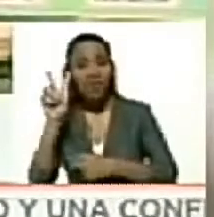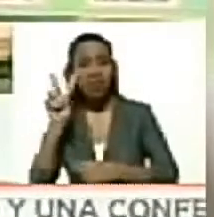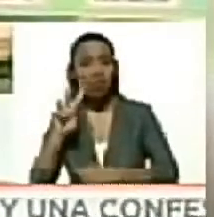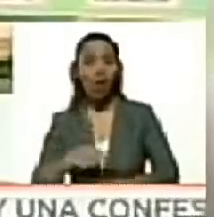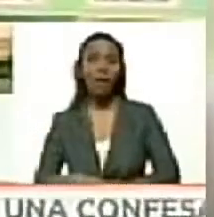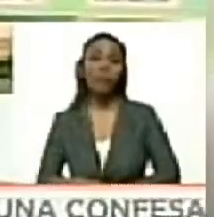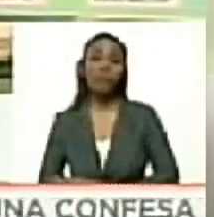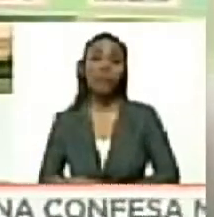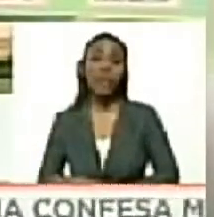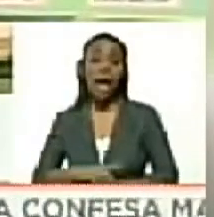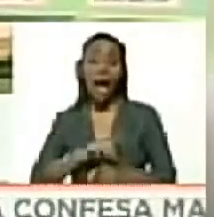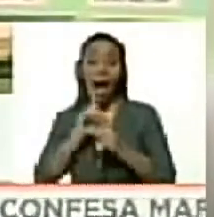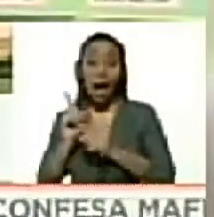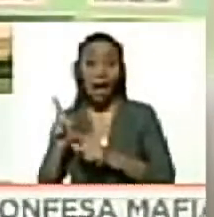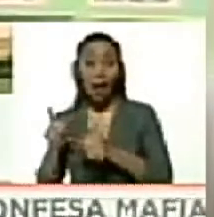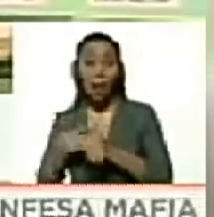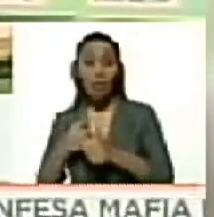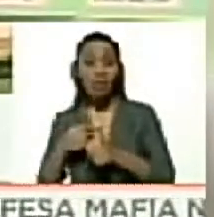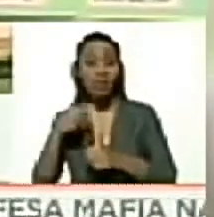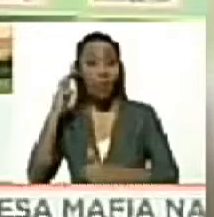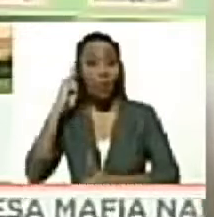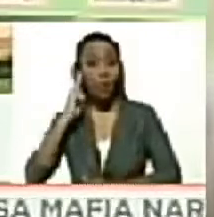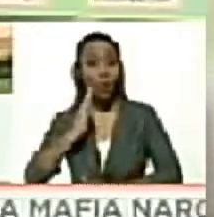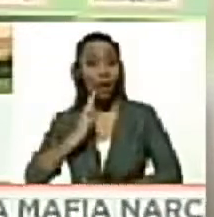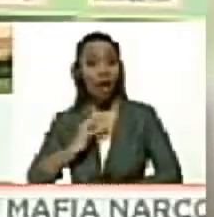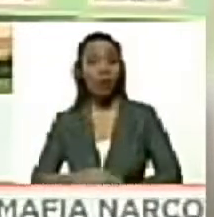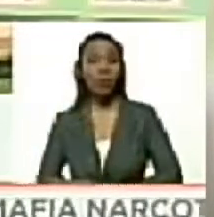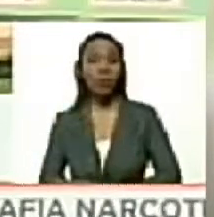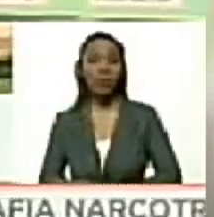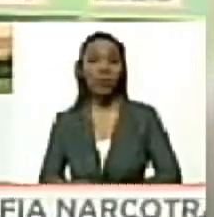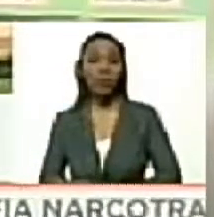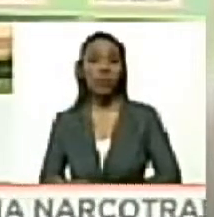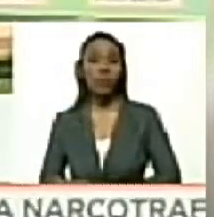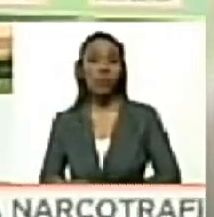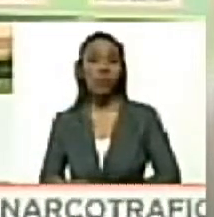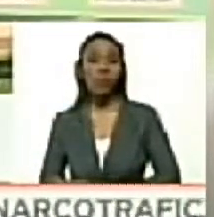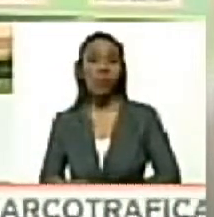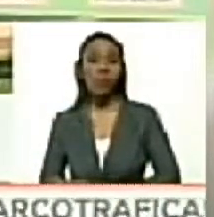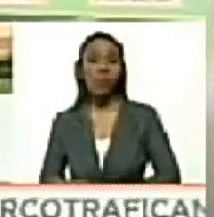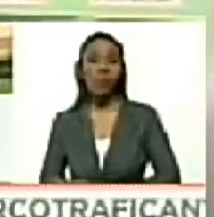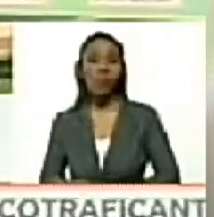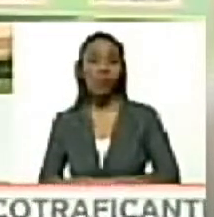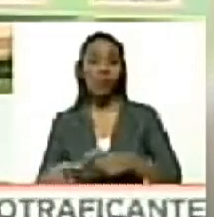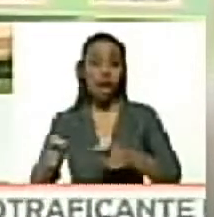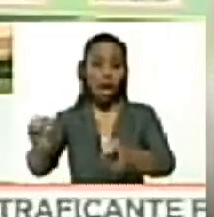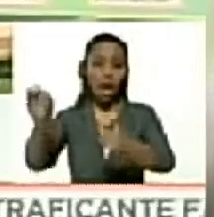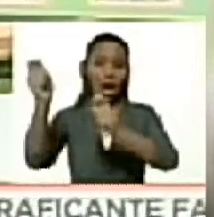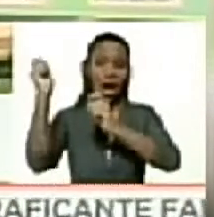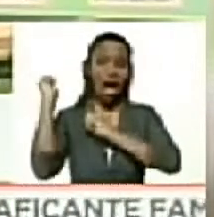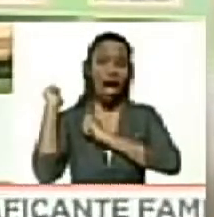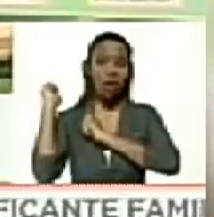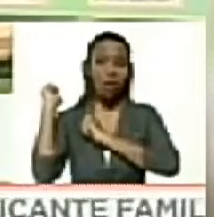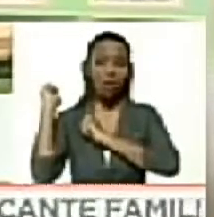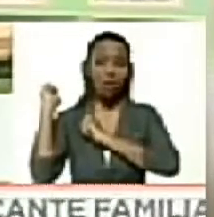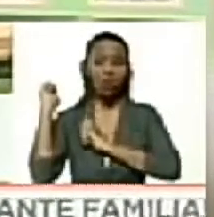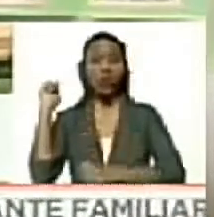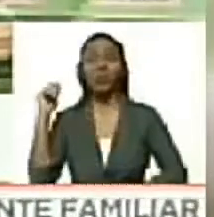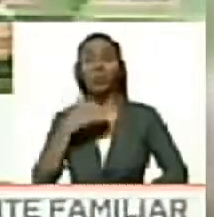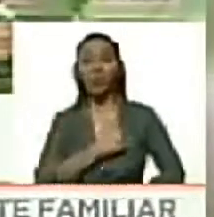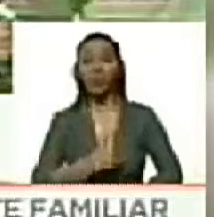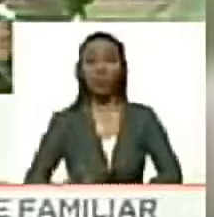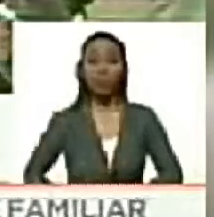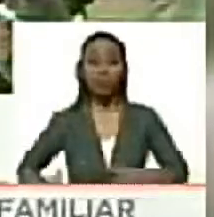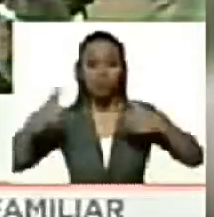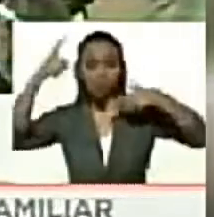Que ella estaba en Florencia, no sé cuánto. Florencia Lagos, ¿no? Florencia Lagos. Claro, Florencia Lagos. Claro, que era como una agregada